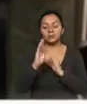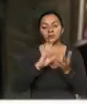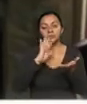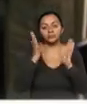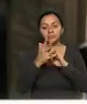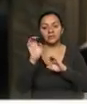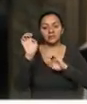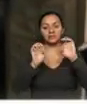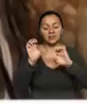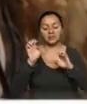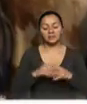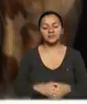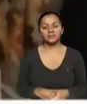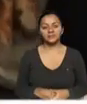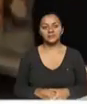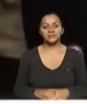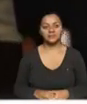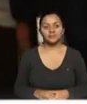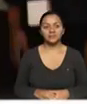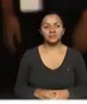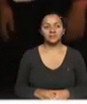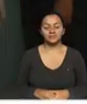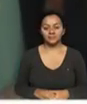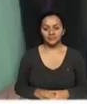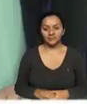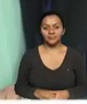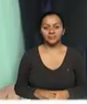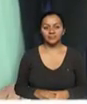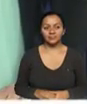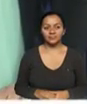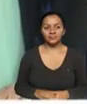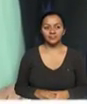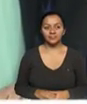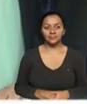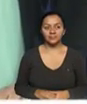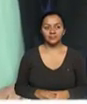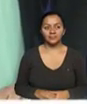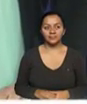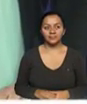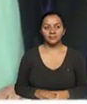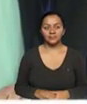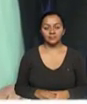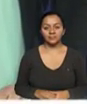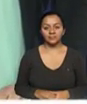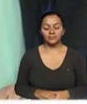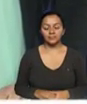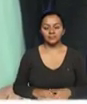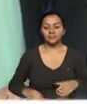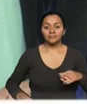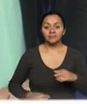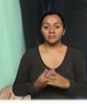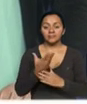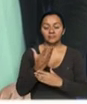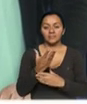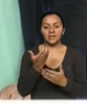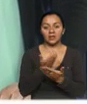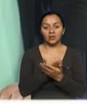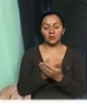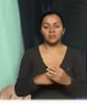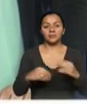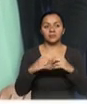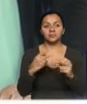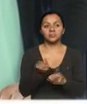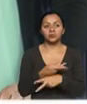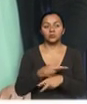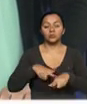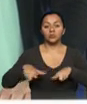realidad. Carolina Díaz, Noticiero Ciudadano. La reactivación económica y productiva en las zonas afectadas